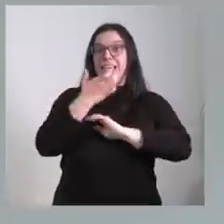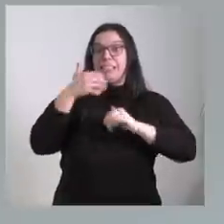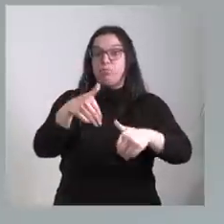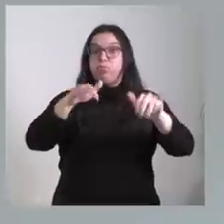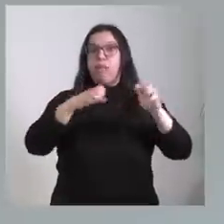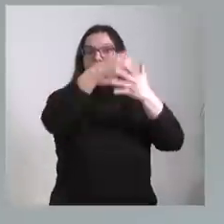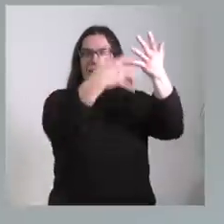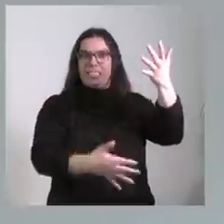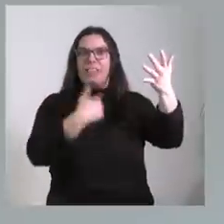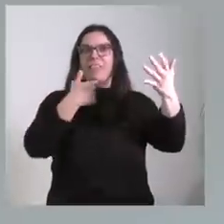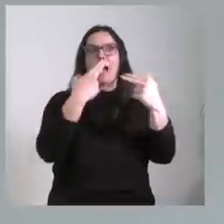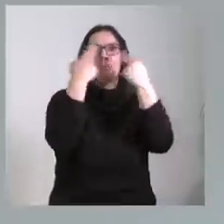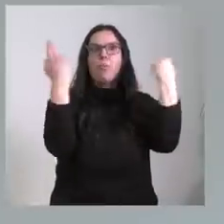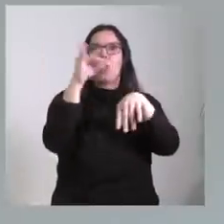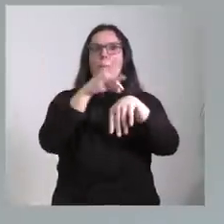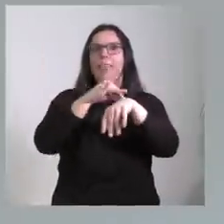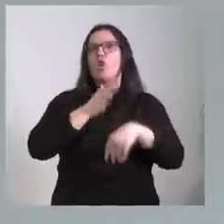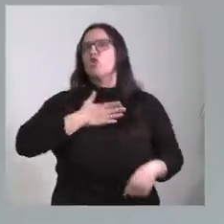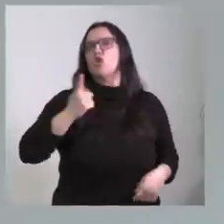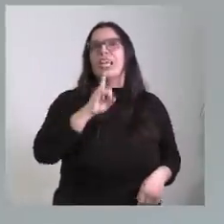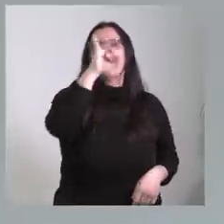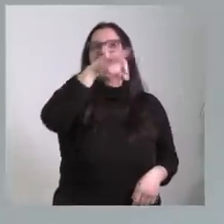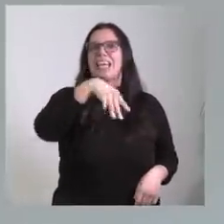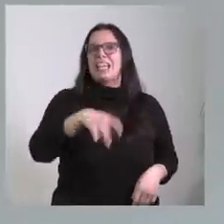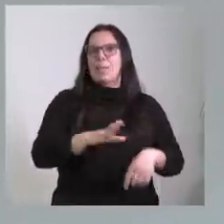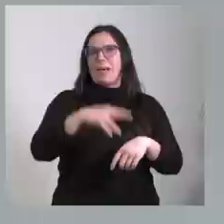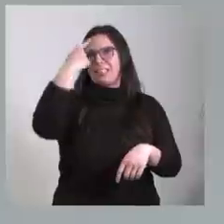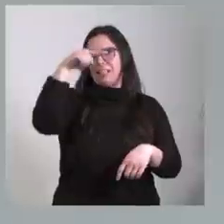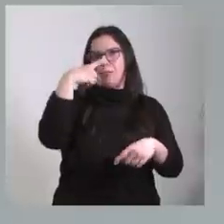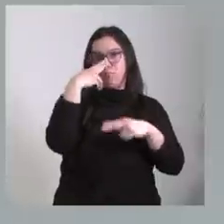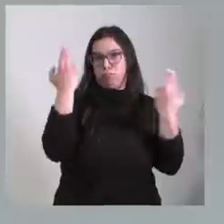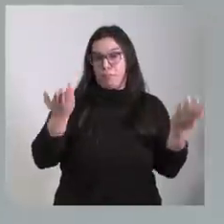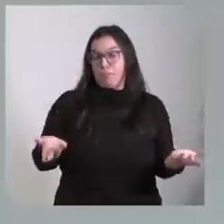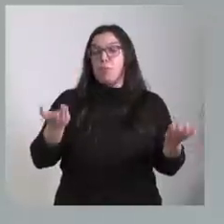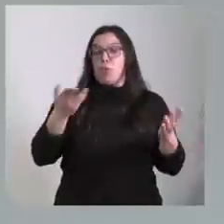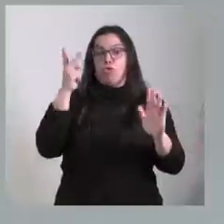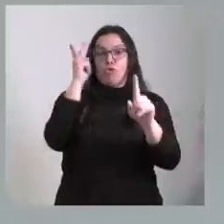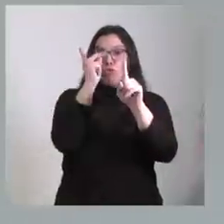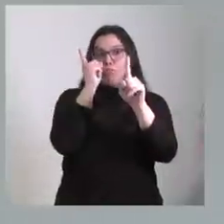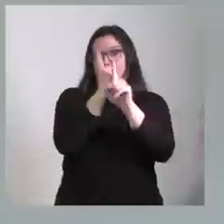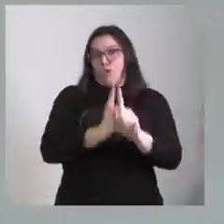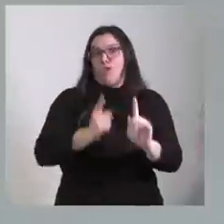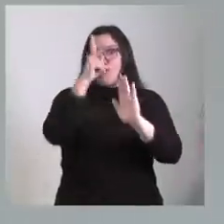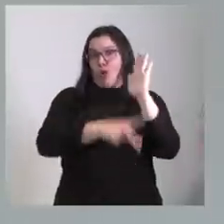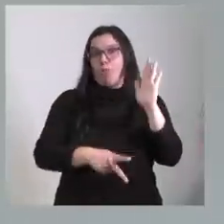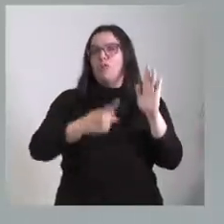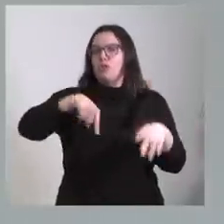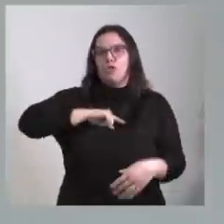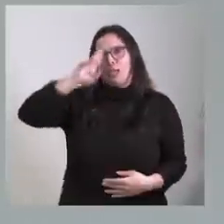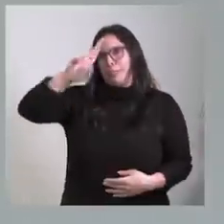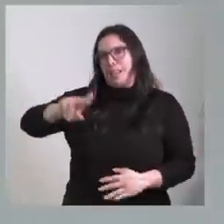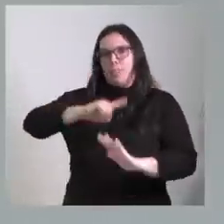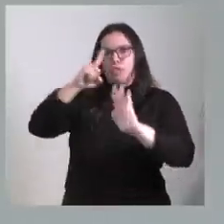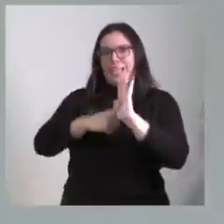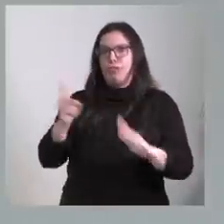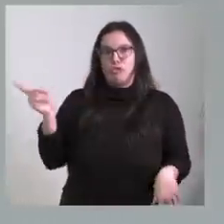público el nombre de los médicos objetores de conciencia y como esto choca con otras normas nosotros respetamos la ley